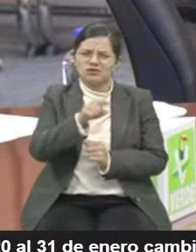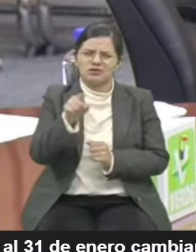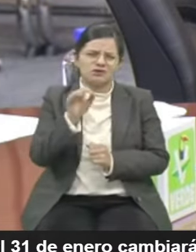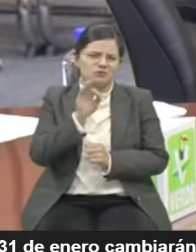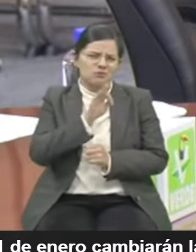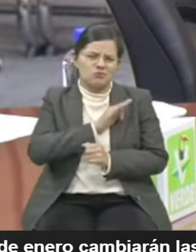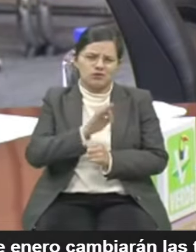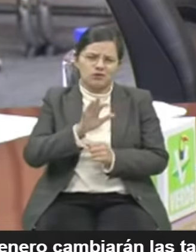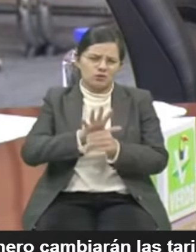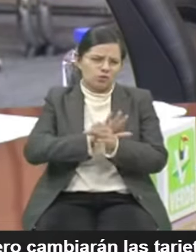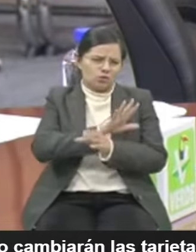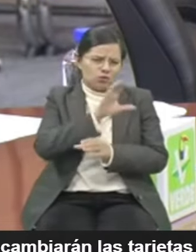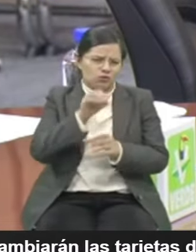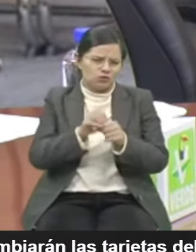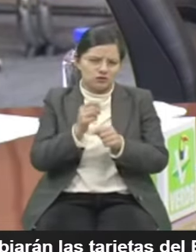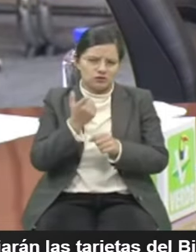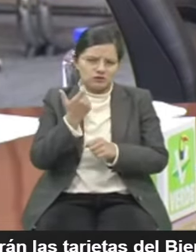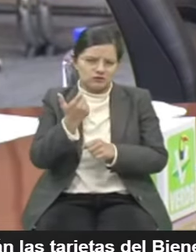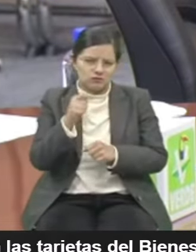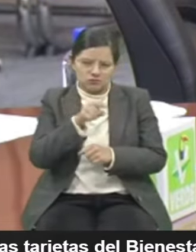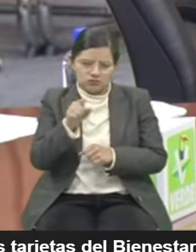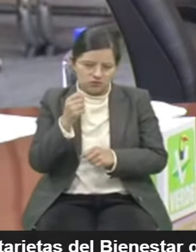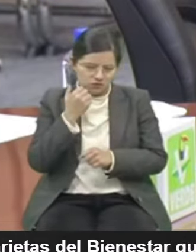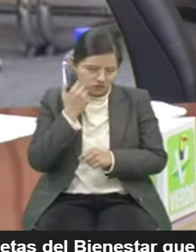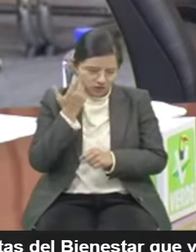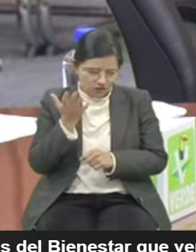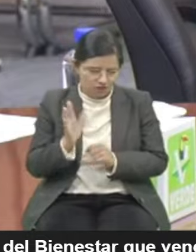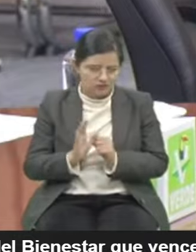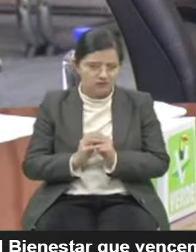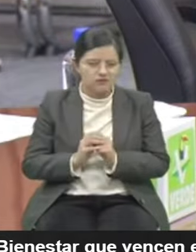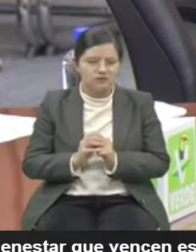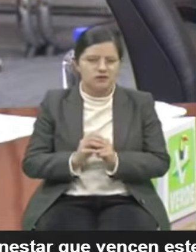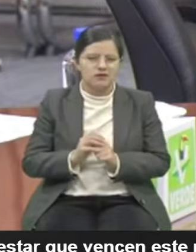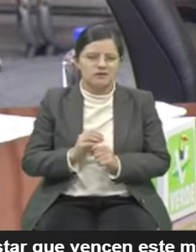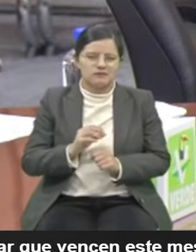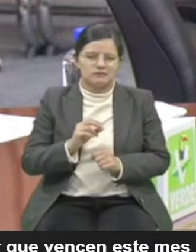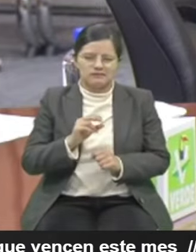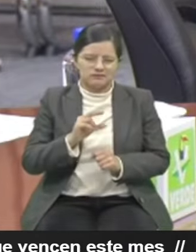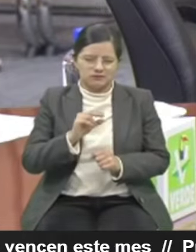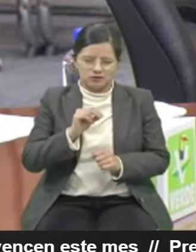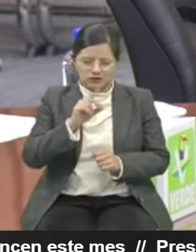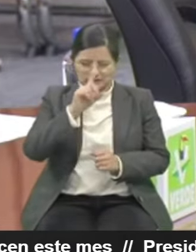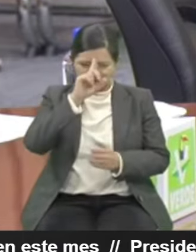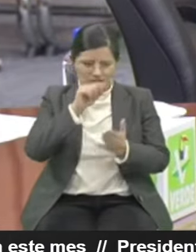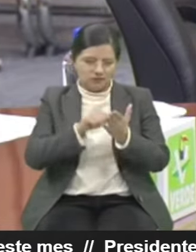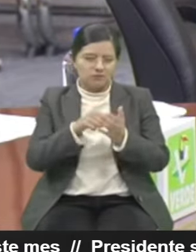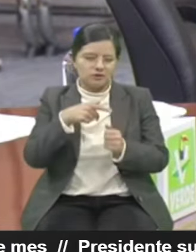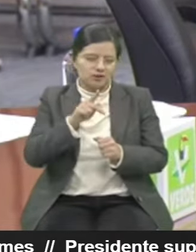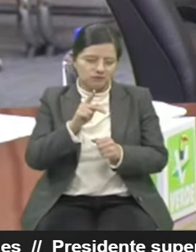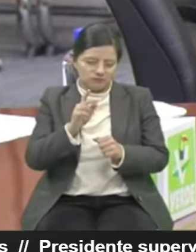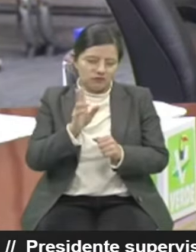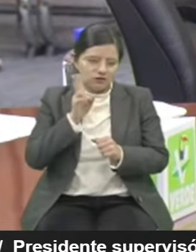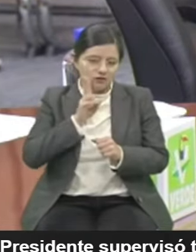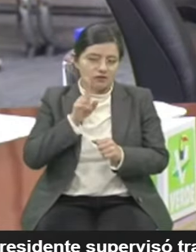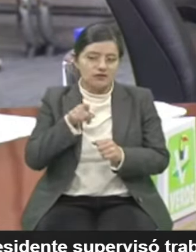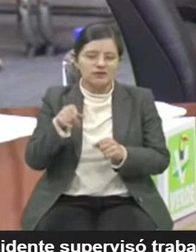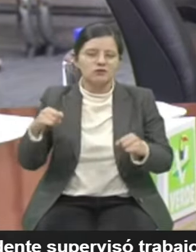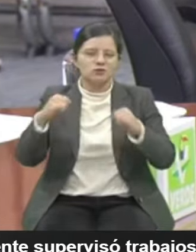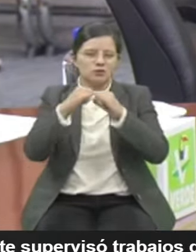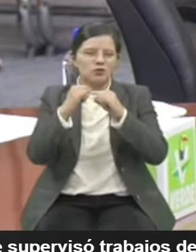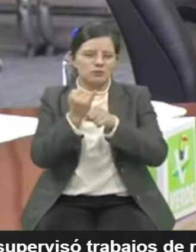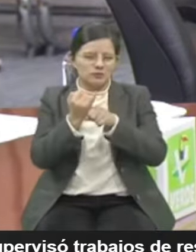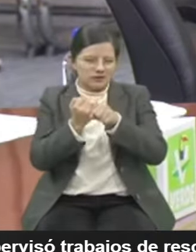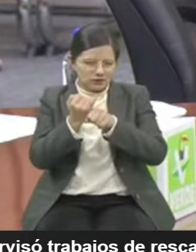dinero Si quisieran yo creo que no pero bueno sería un Este ejemplo al absurdo al instituto de investigaciones